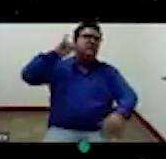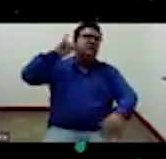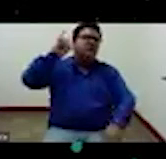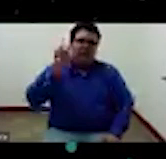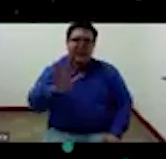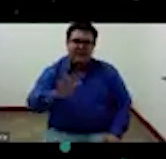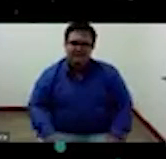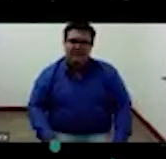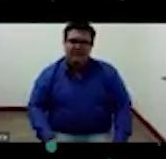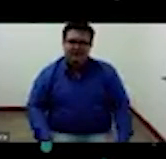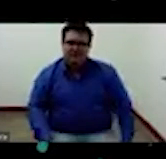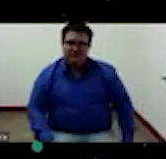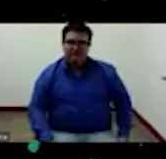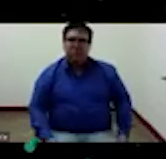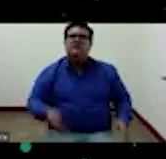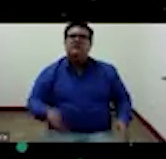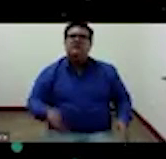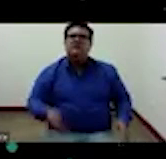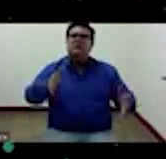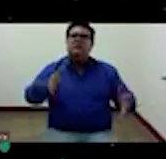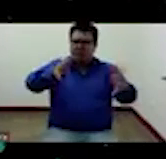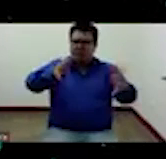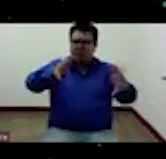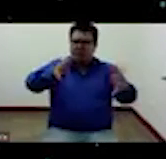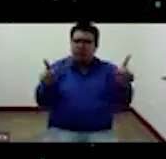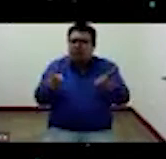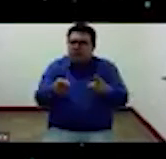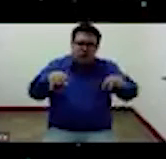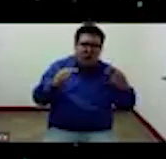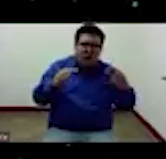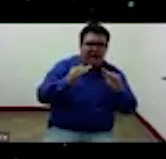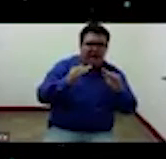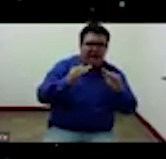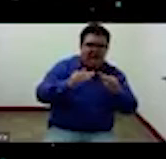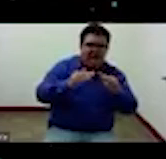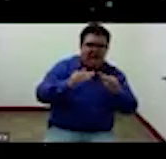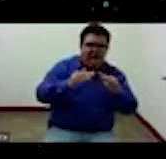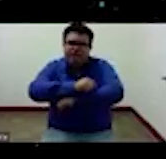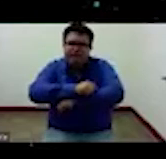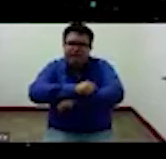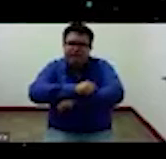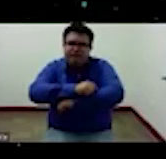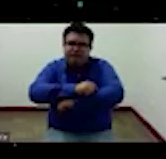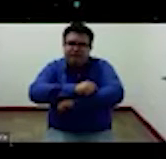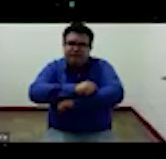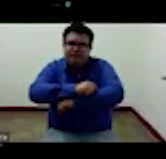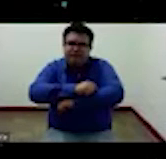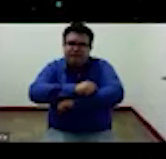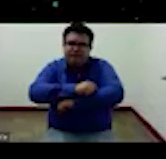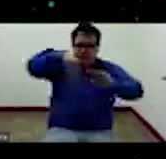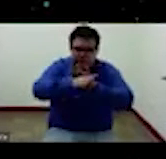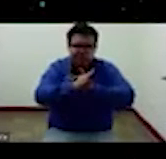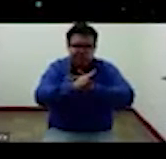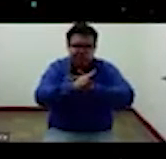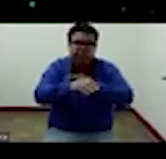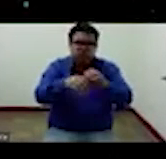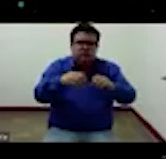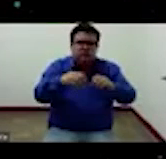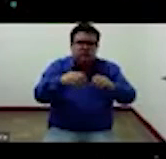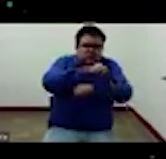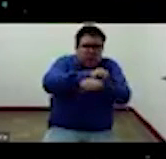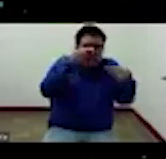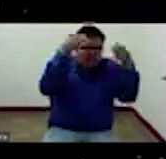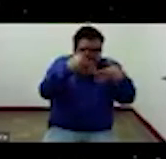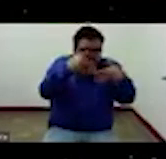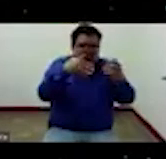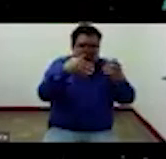Este es un esquema pequeño de la casa, el balcón, pero también instalé dentro de la casa, en otro balconcillo interior, los